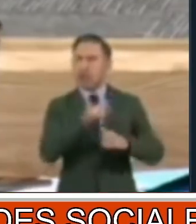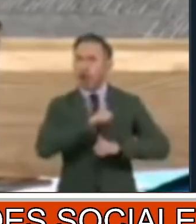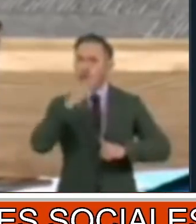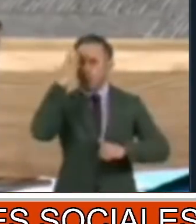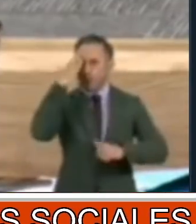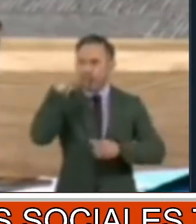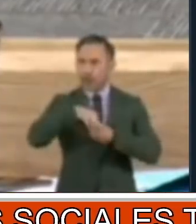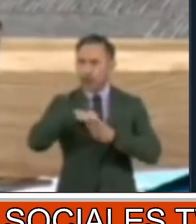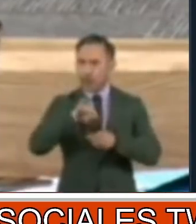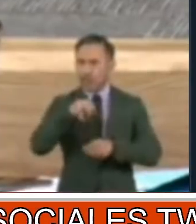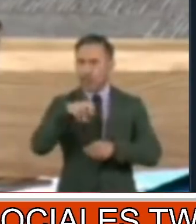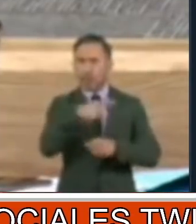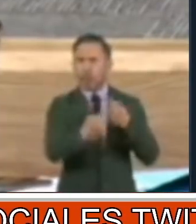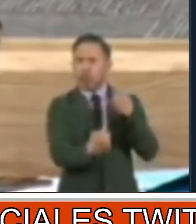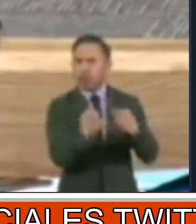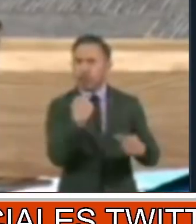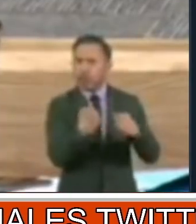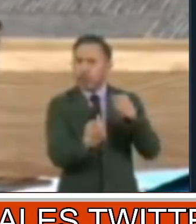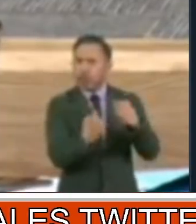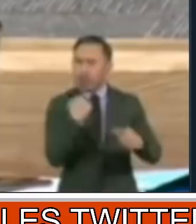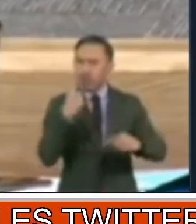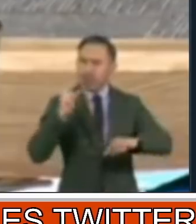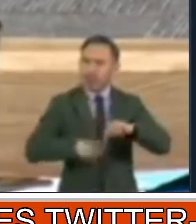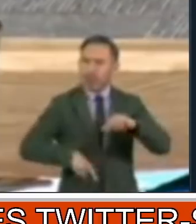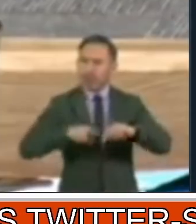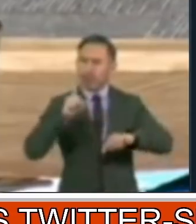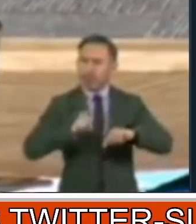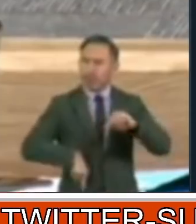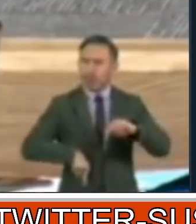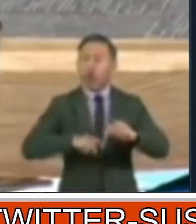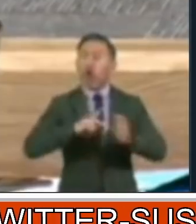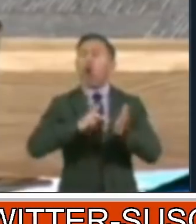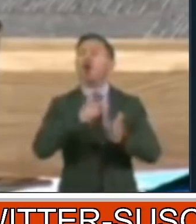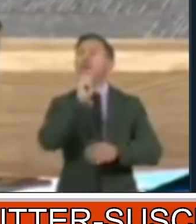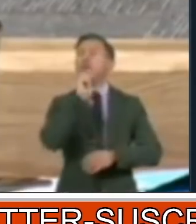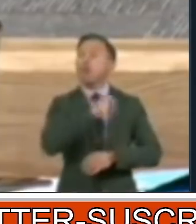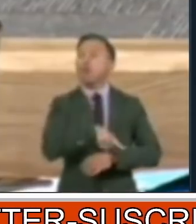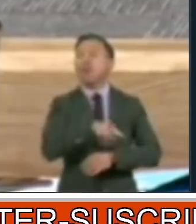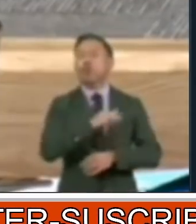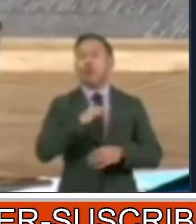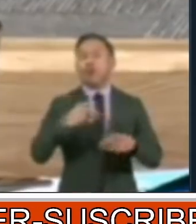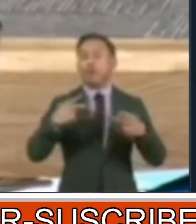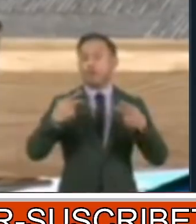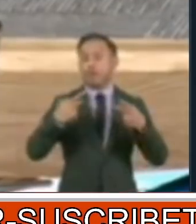incluso, una vez más, la personalización hacia dos consejeros electorales,